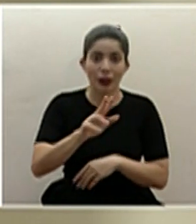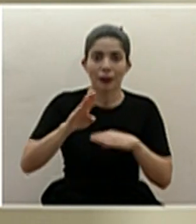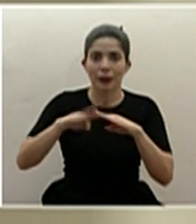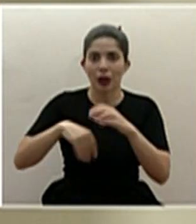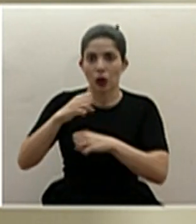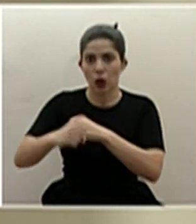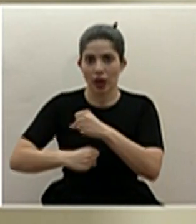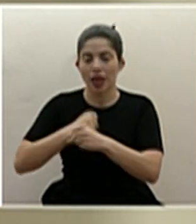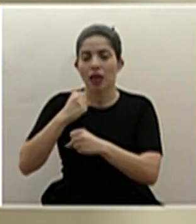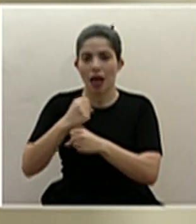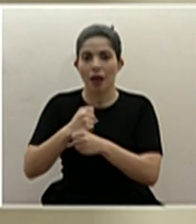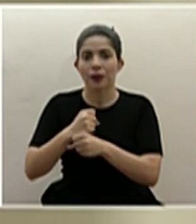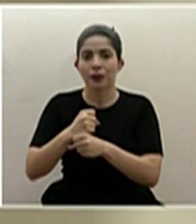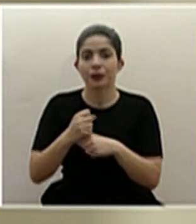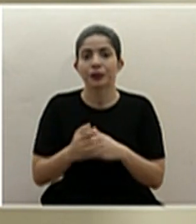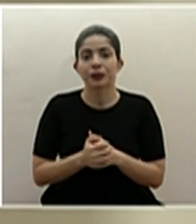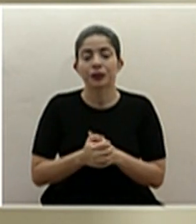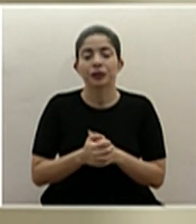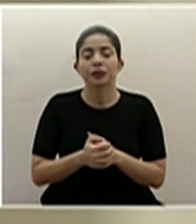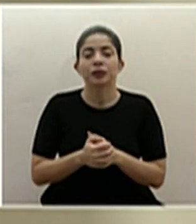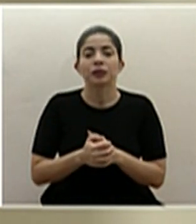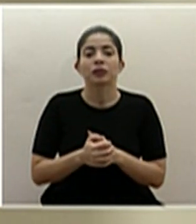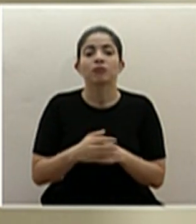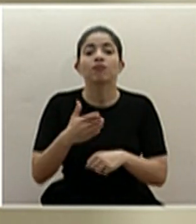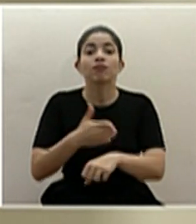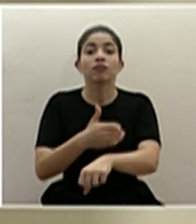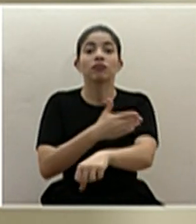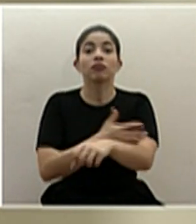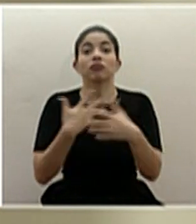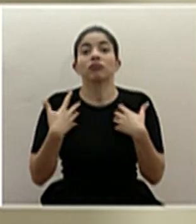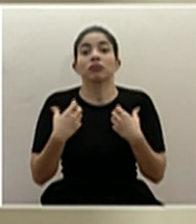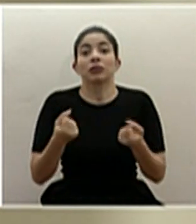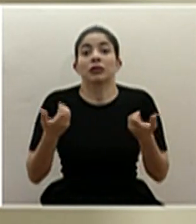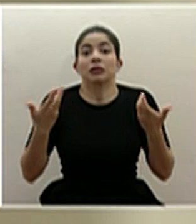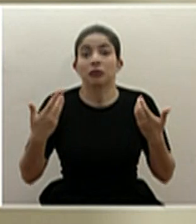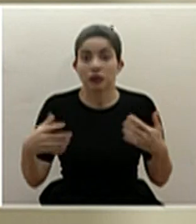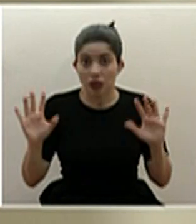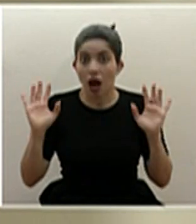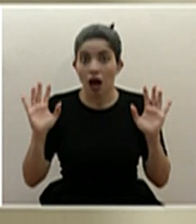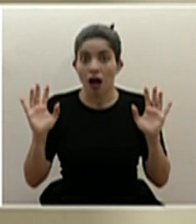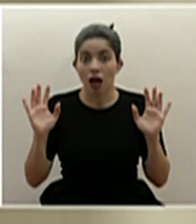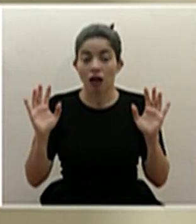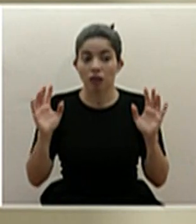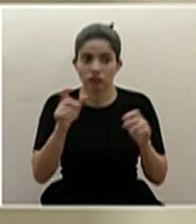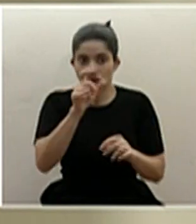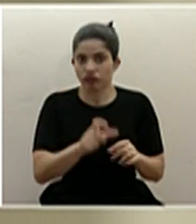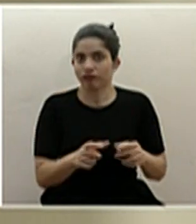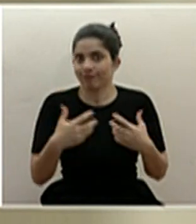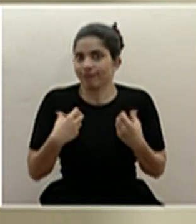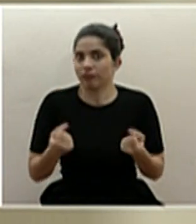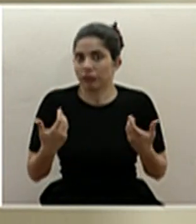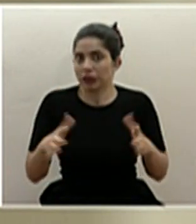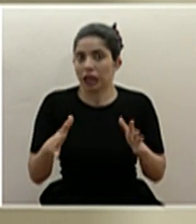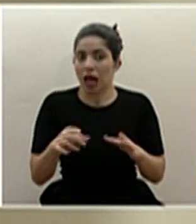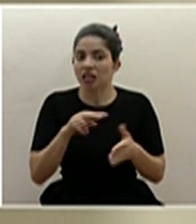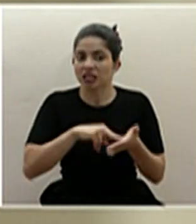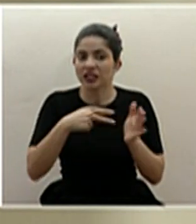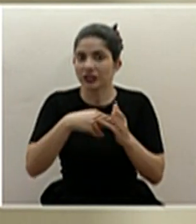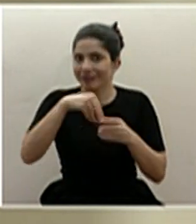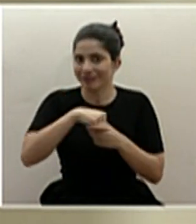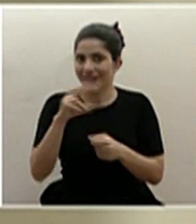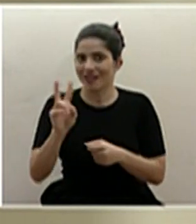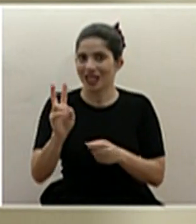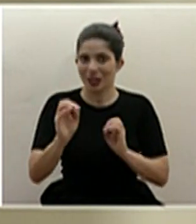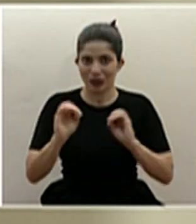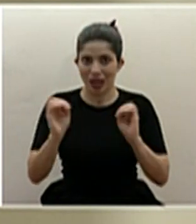edad. Tenemos en lo que es recuperación, ya en condición de recuperados, que ya no están con el